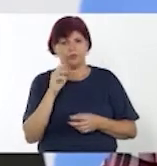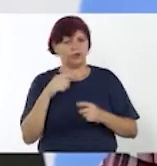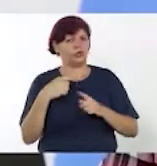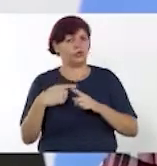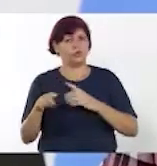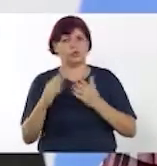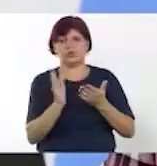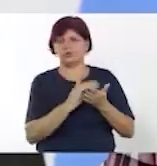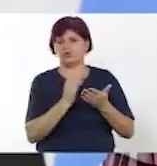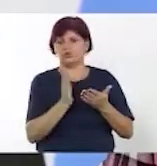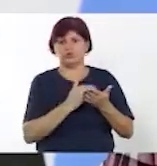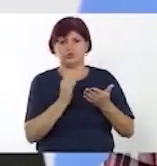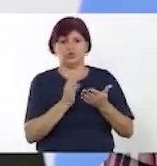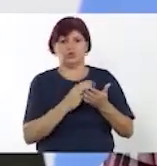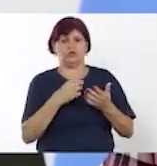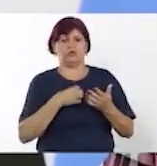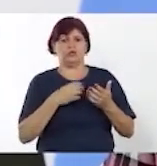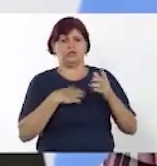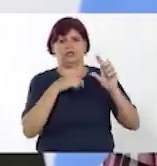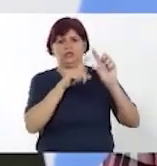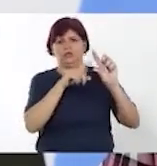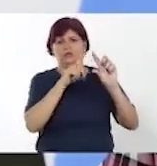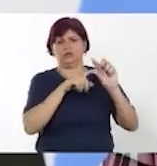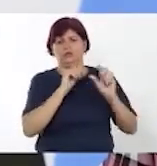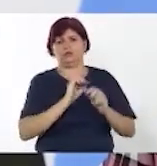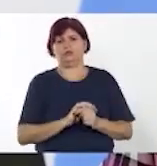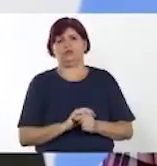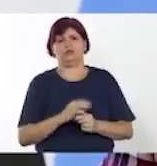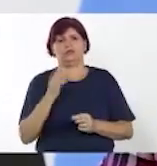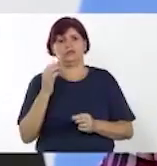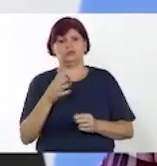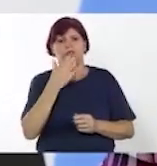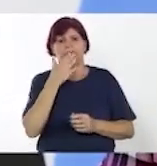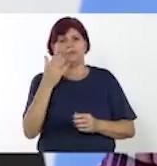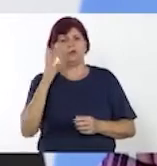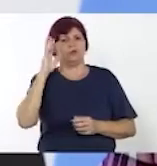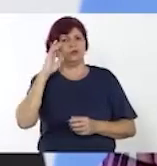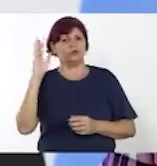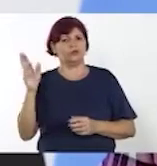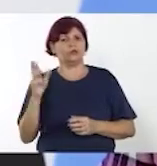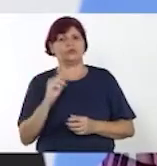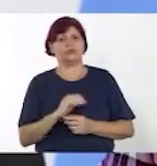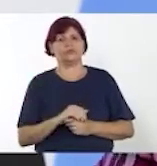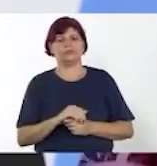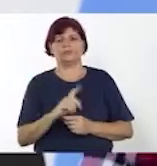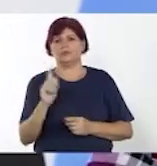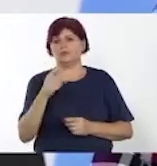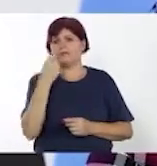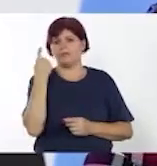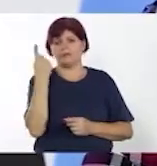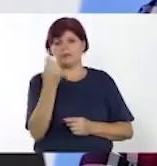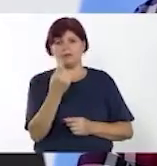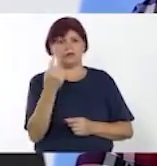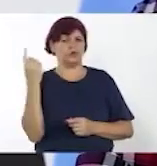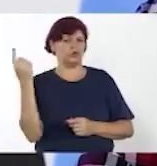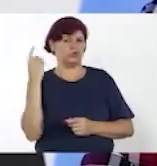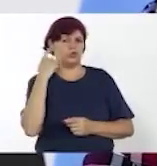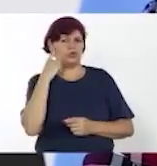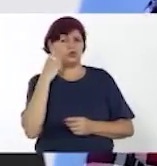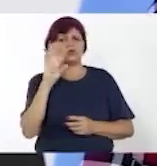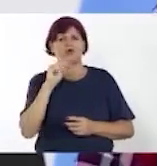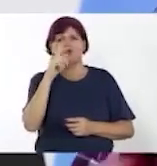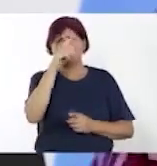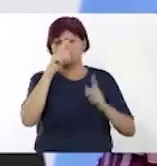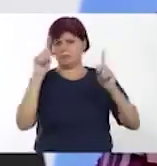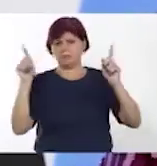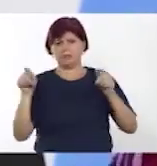aunque pueden utilizar cualquier otro libro de texto que tenga el contenido. Siempre es bueno recordar que no es primera vez que usted